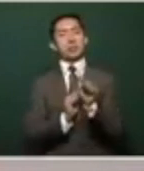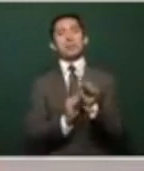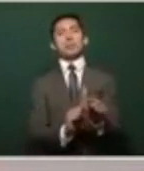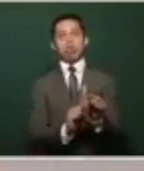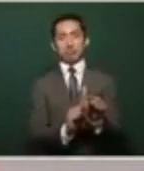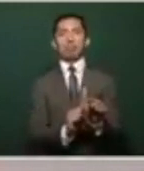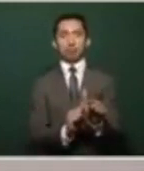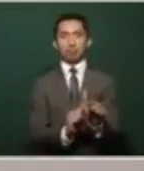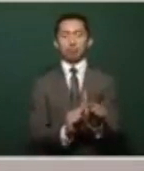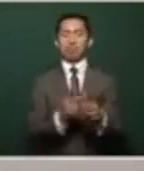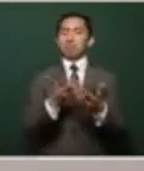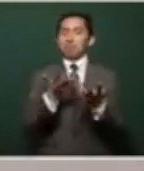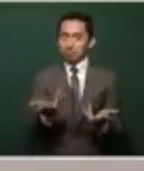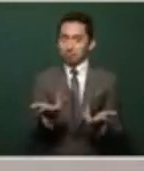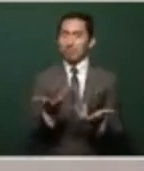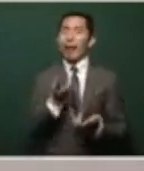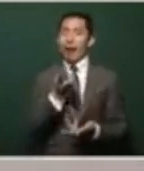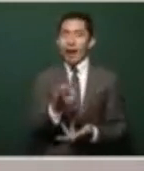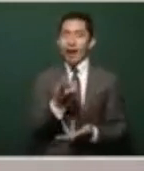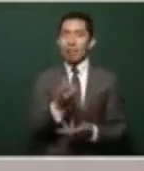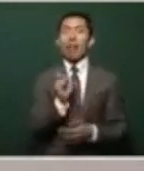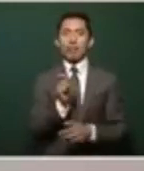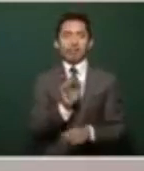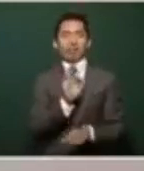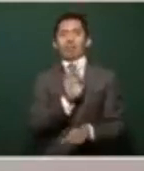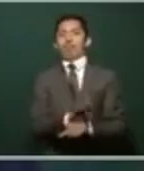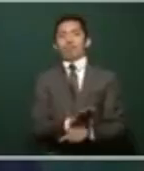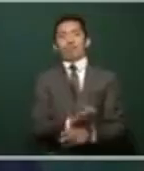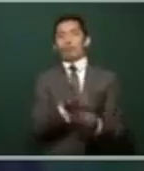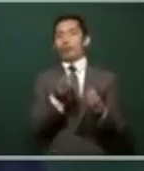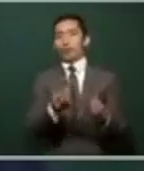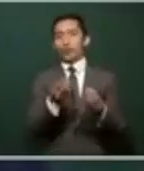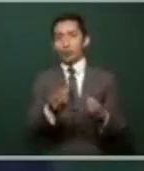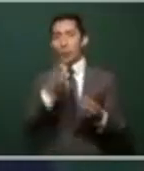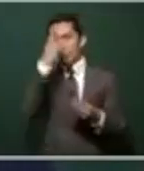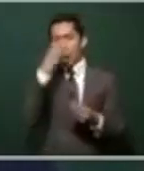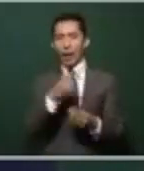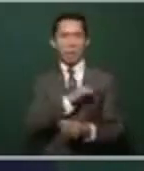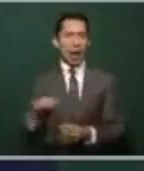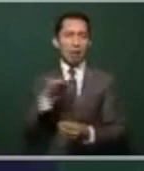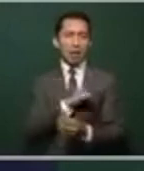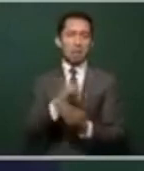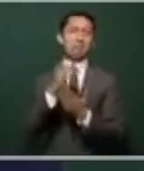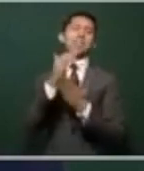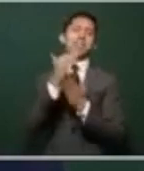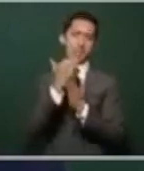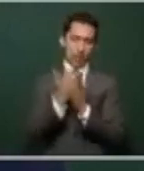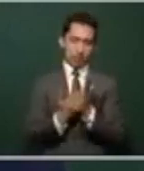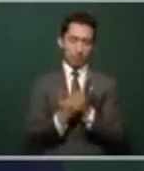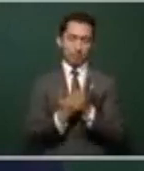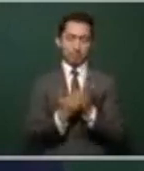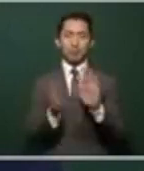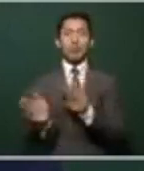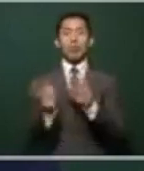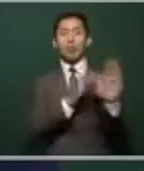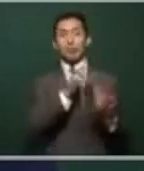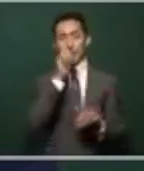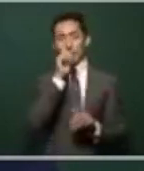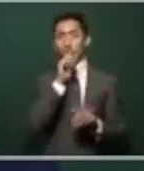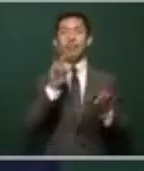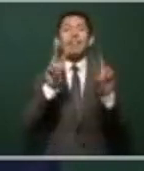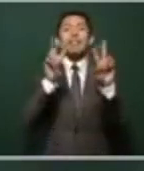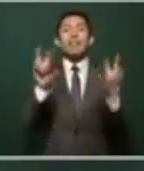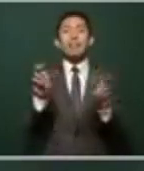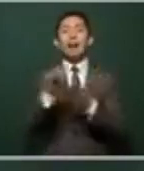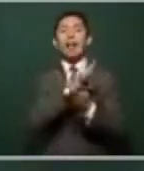Entonces, todo esto va a ayudar mucho. Acerca de lo de la reforma educativa,